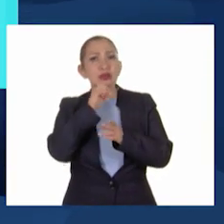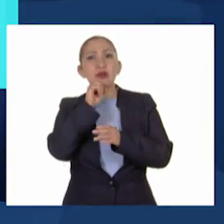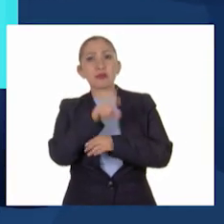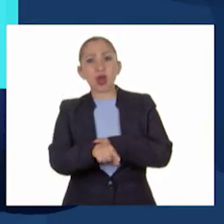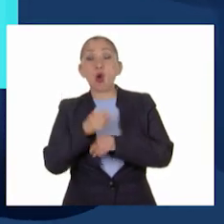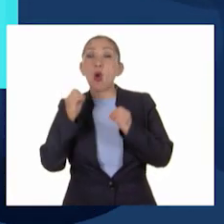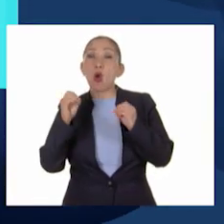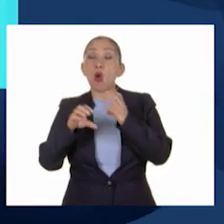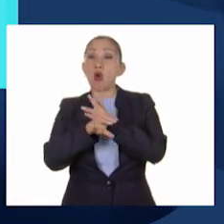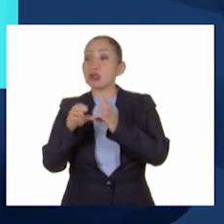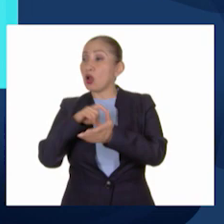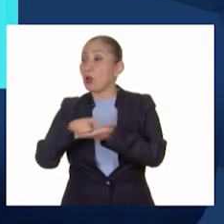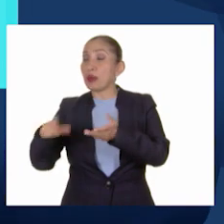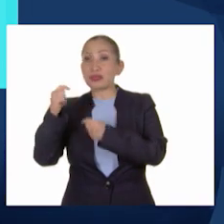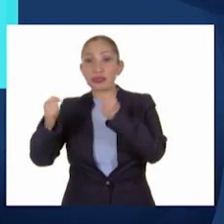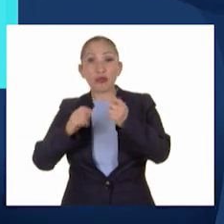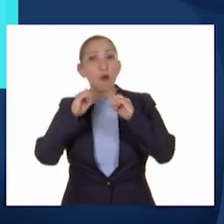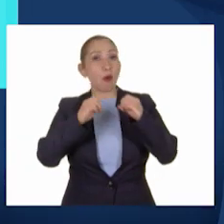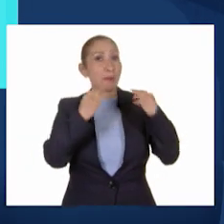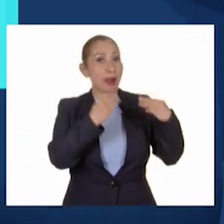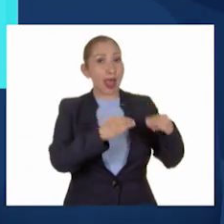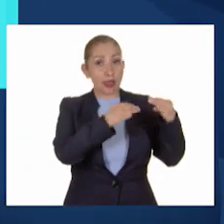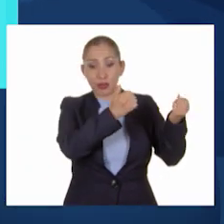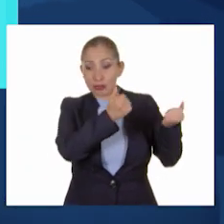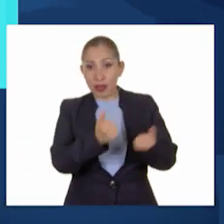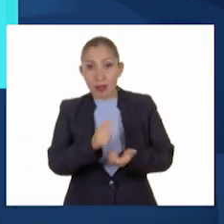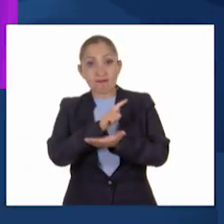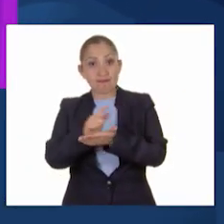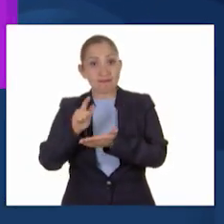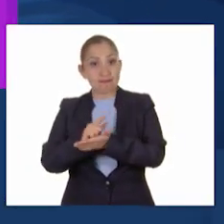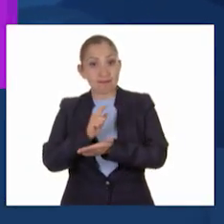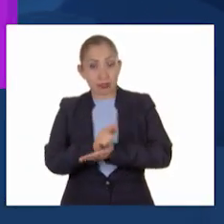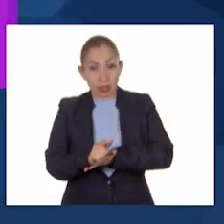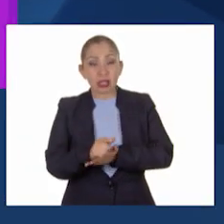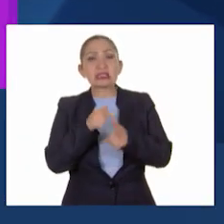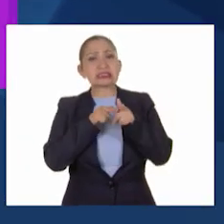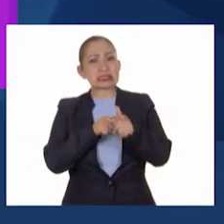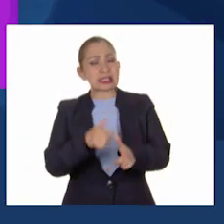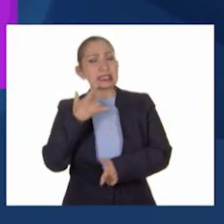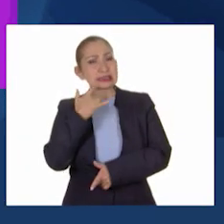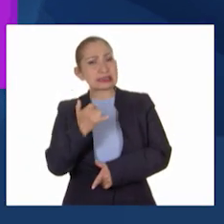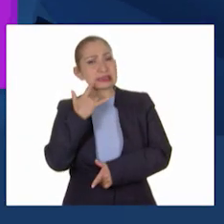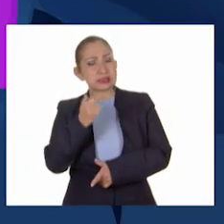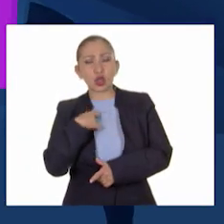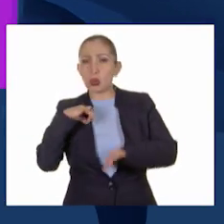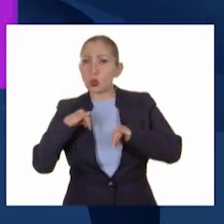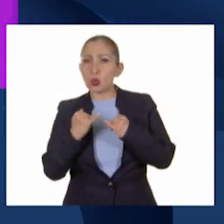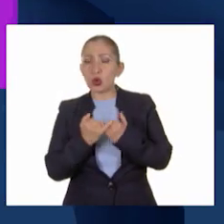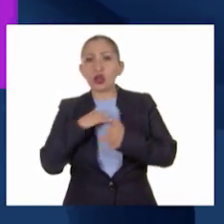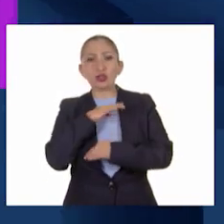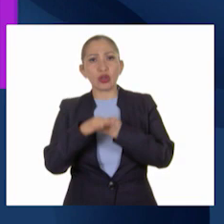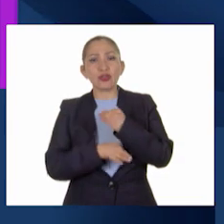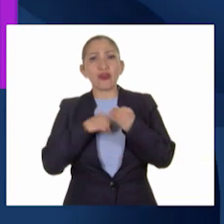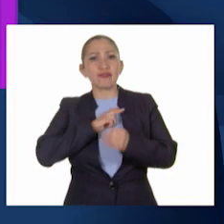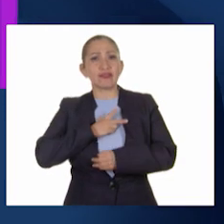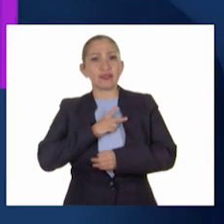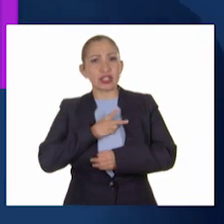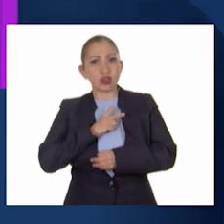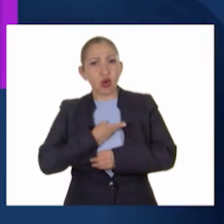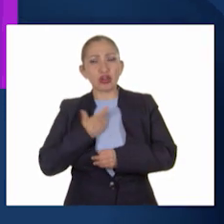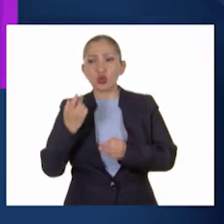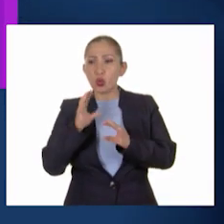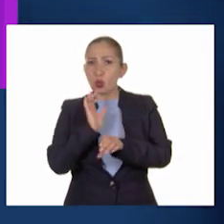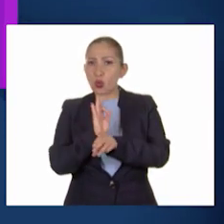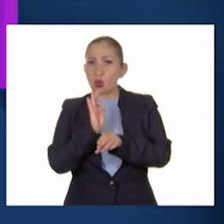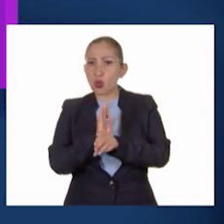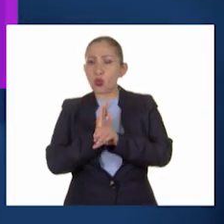las cosas que compres en la tienda o en el supermercado. Sigamos luchando juntos contra este virus, cuidándonos los